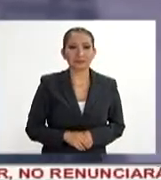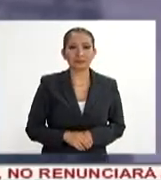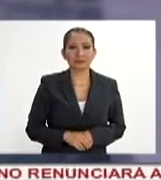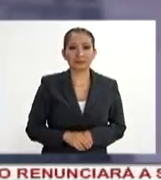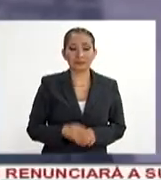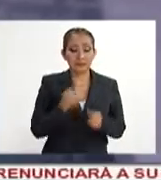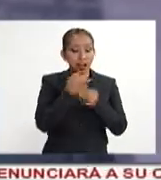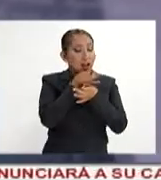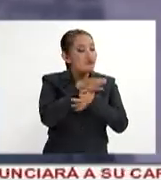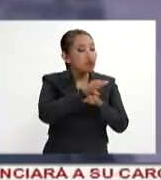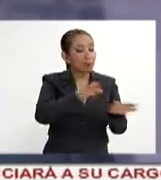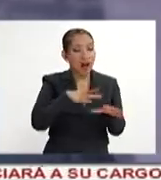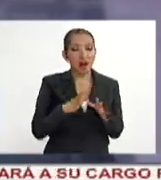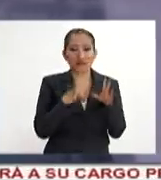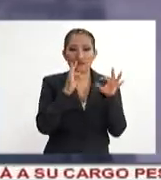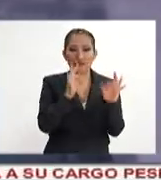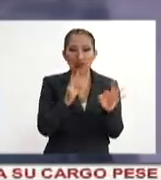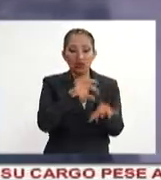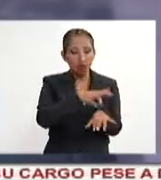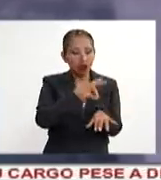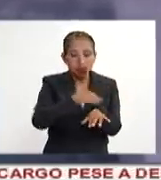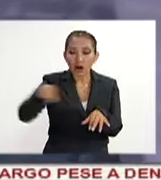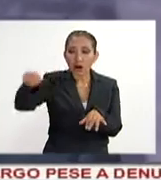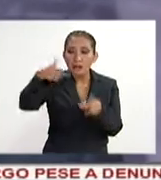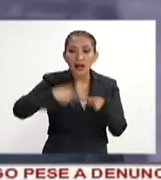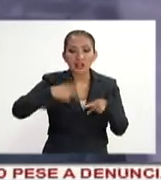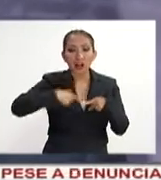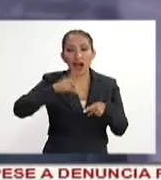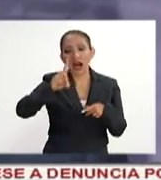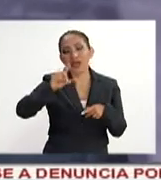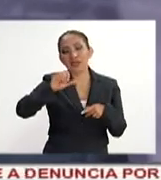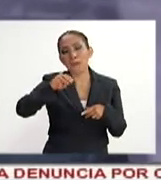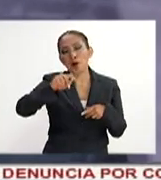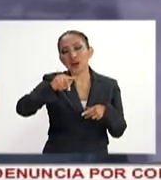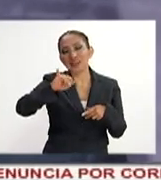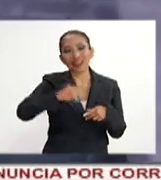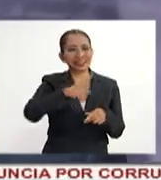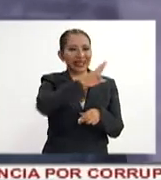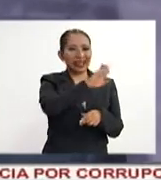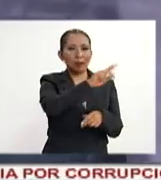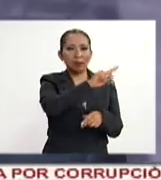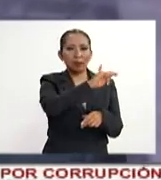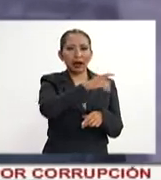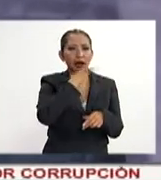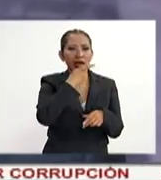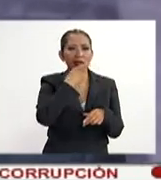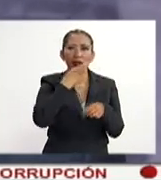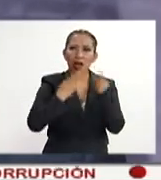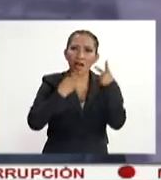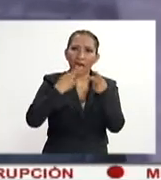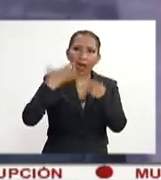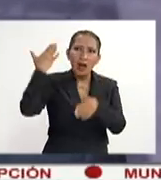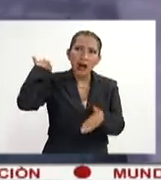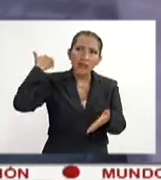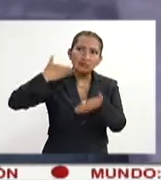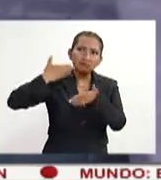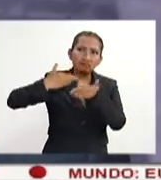El informe de hoy confirma lo que doctores y pacientes, demócratas y republicanos, llevan diciendo desde hace